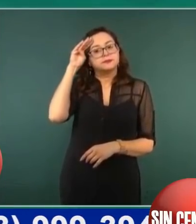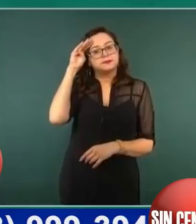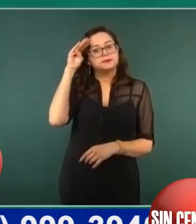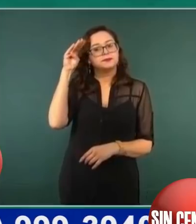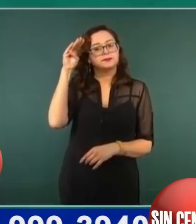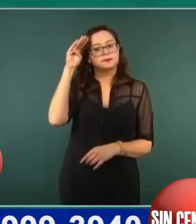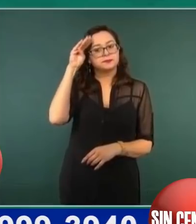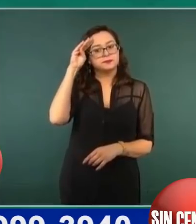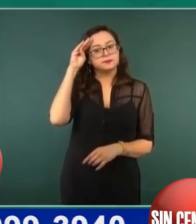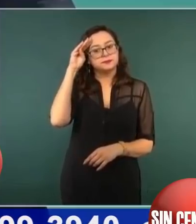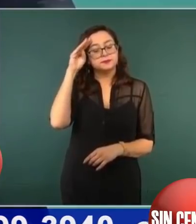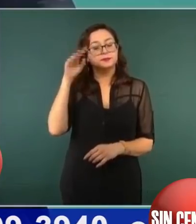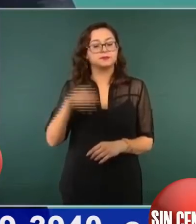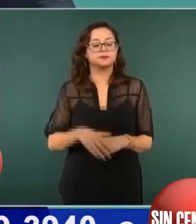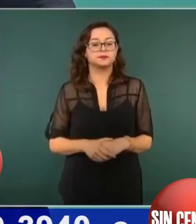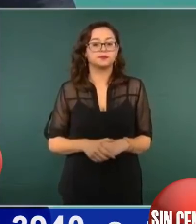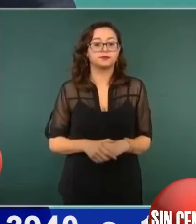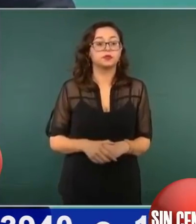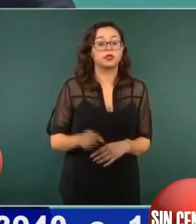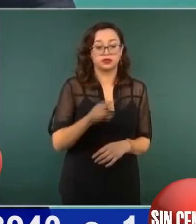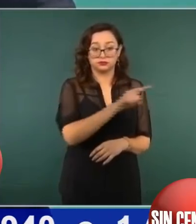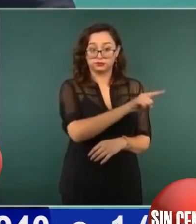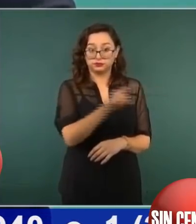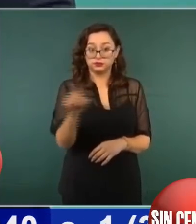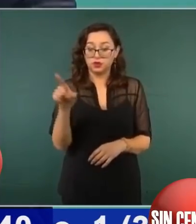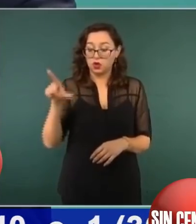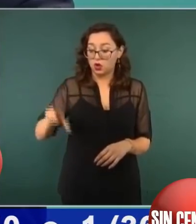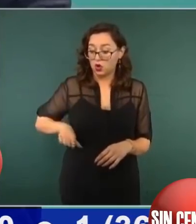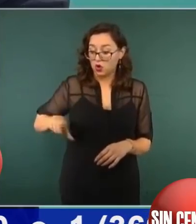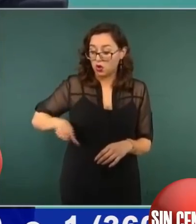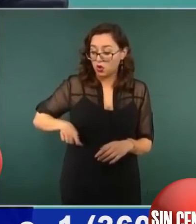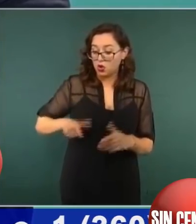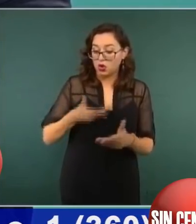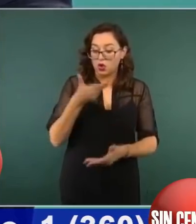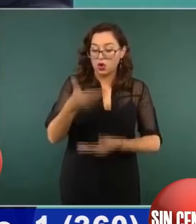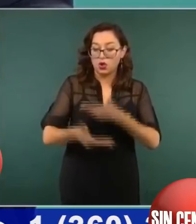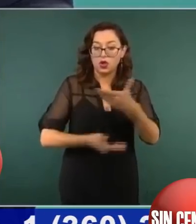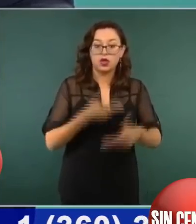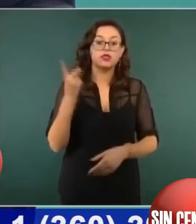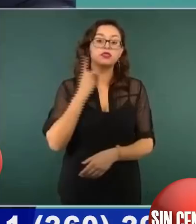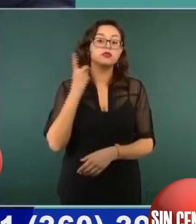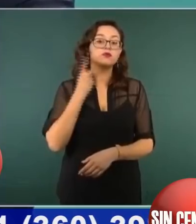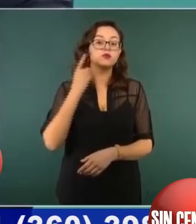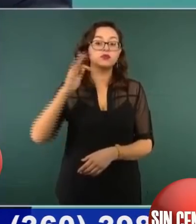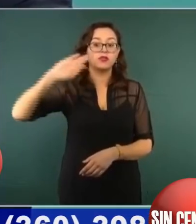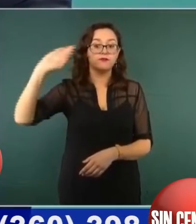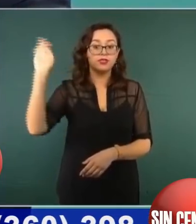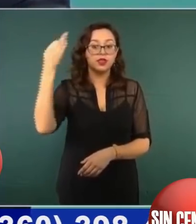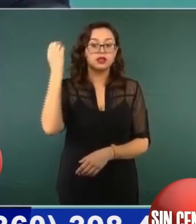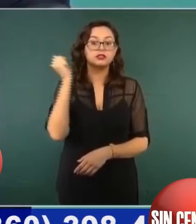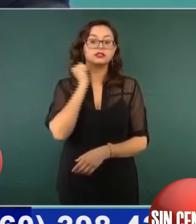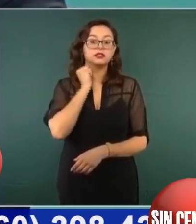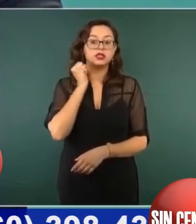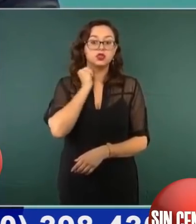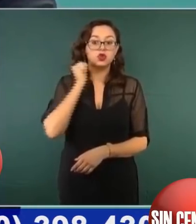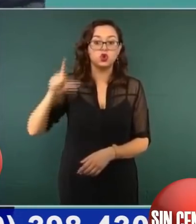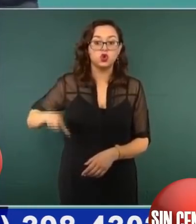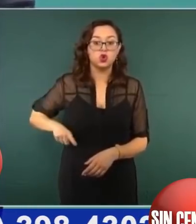funcionarios que aspiran a tener cargos, porque vienen elecciones de diputados federales, senadores, gobernadores,